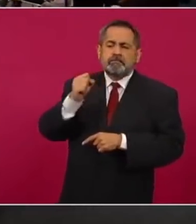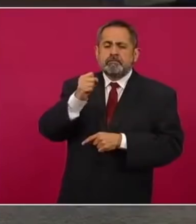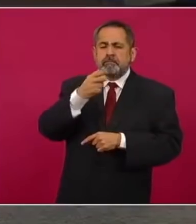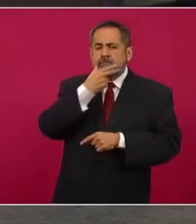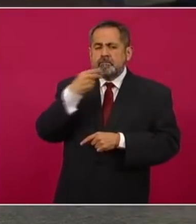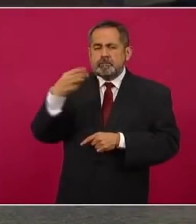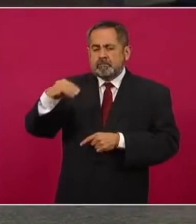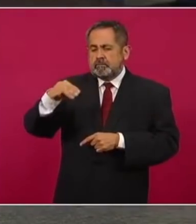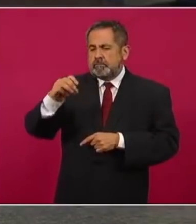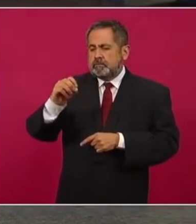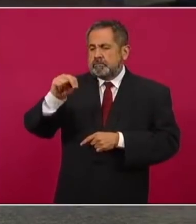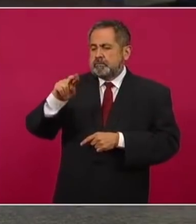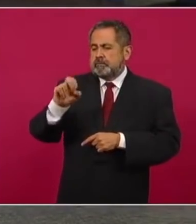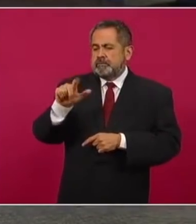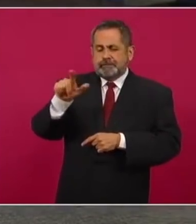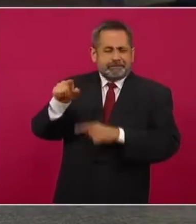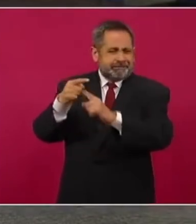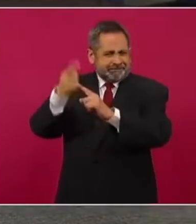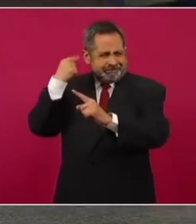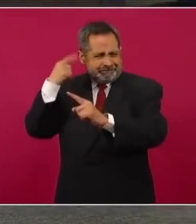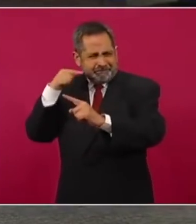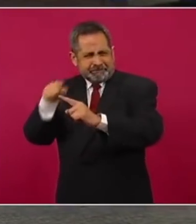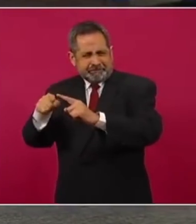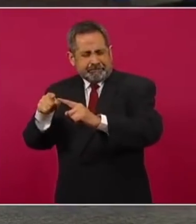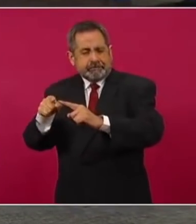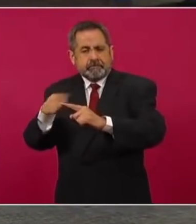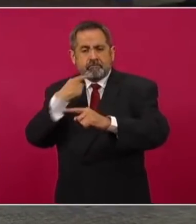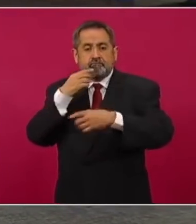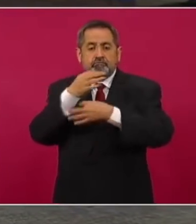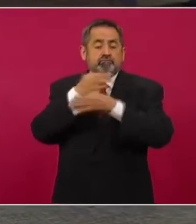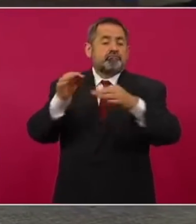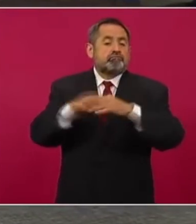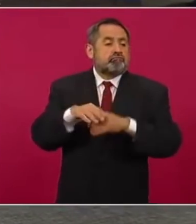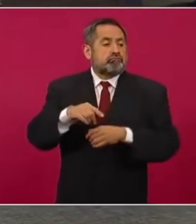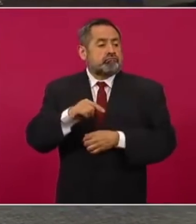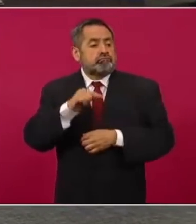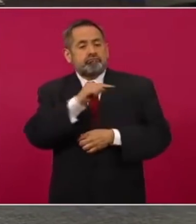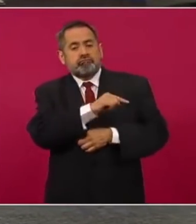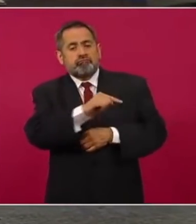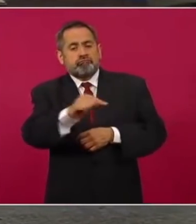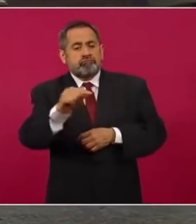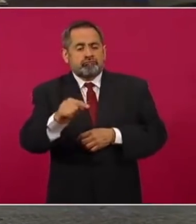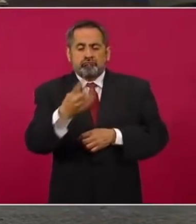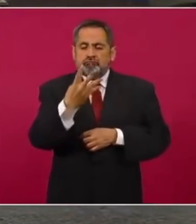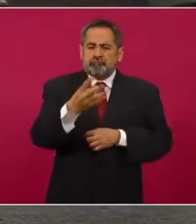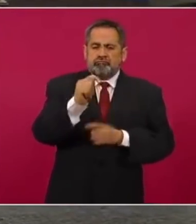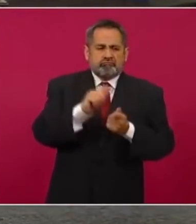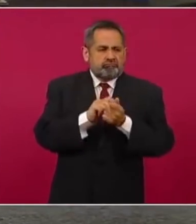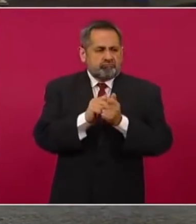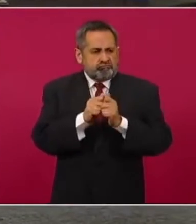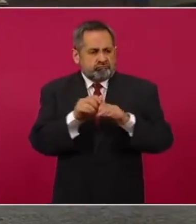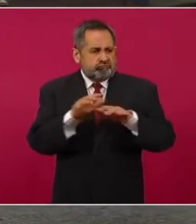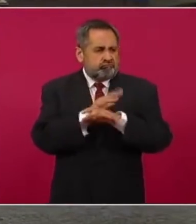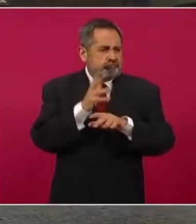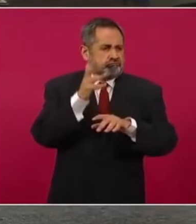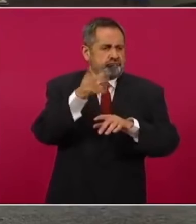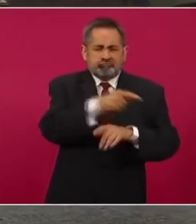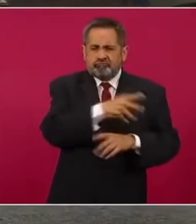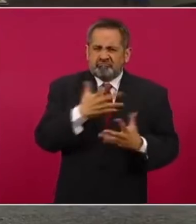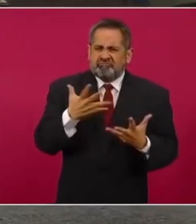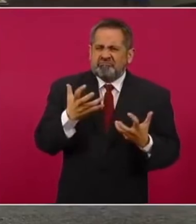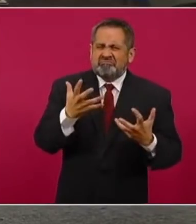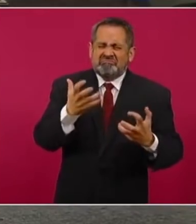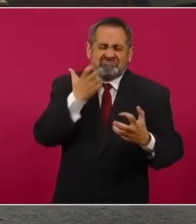Monreal, el fin de semana, en el sentido de que las ambiciones de los radicales de la 4T rumbo a la sucesión